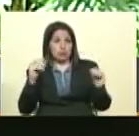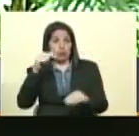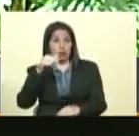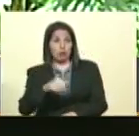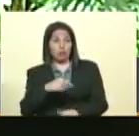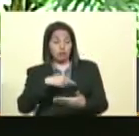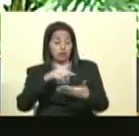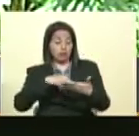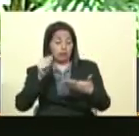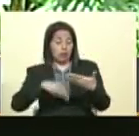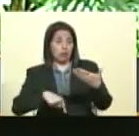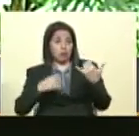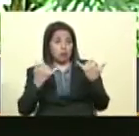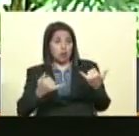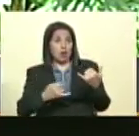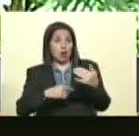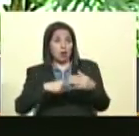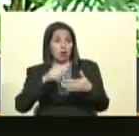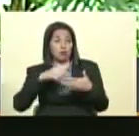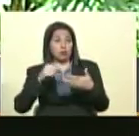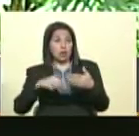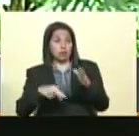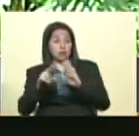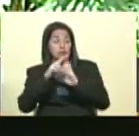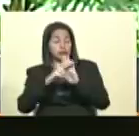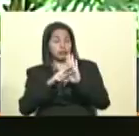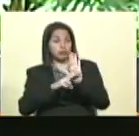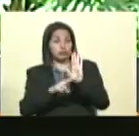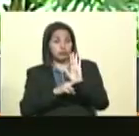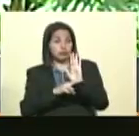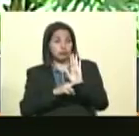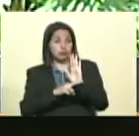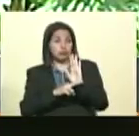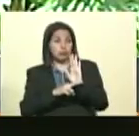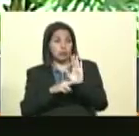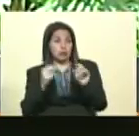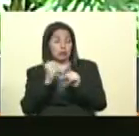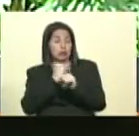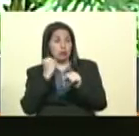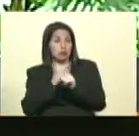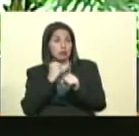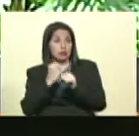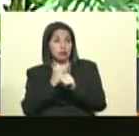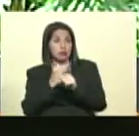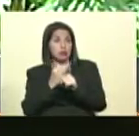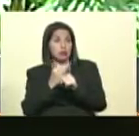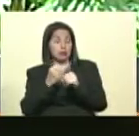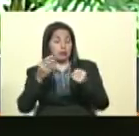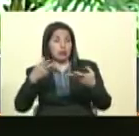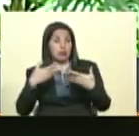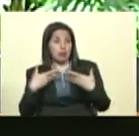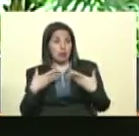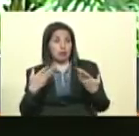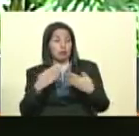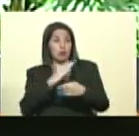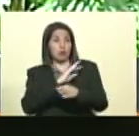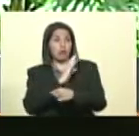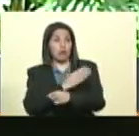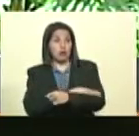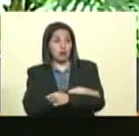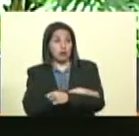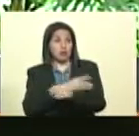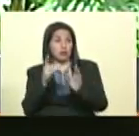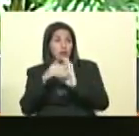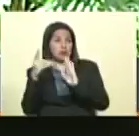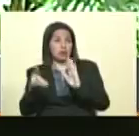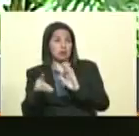nuestra normativa laboral. Una normativa laboral que además de recoger un conjunto de beneficios, de fortalecer derechos de la